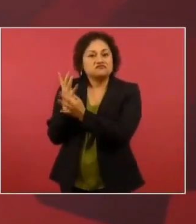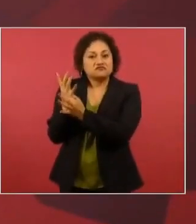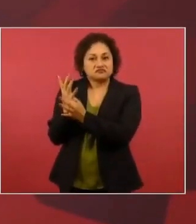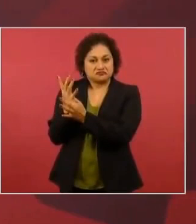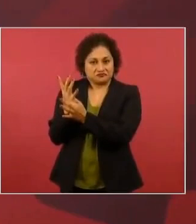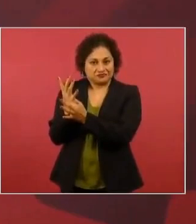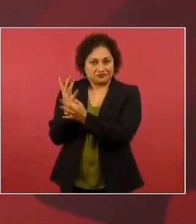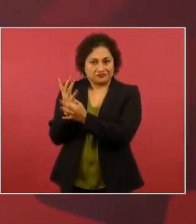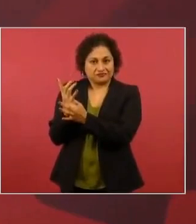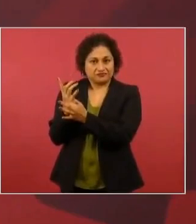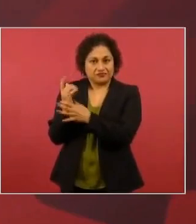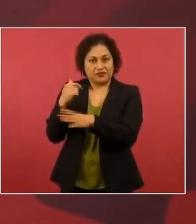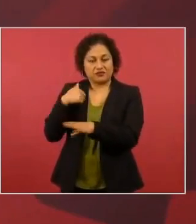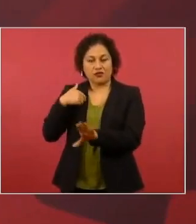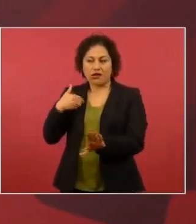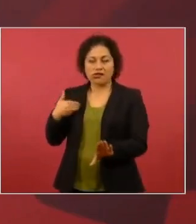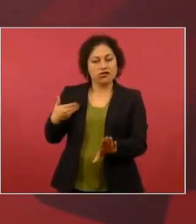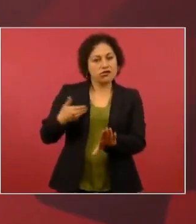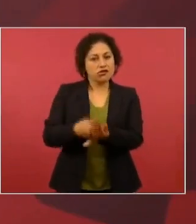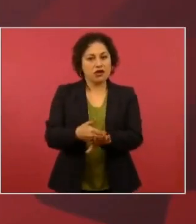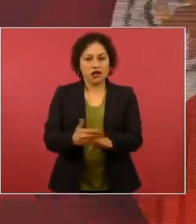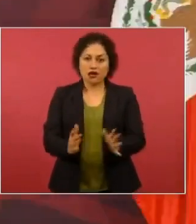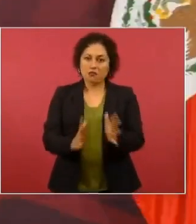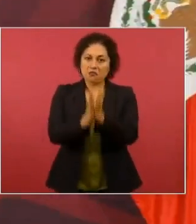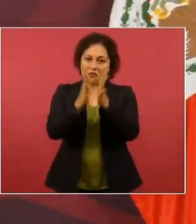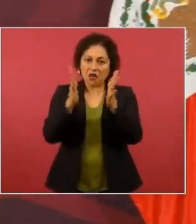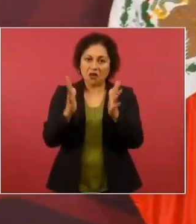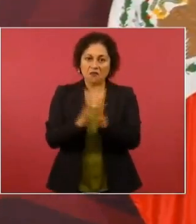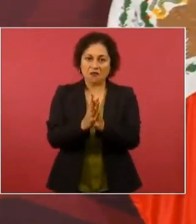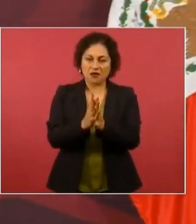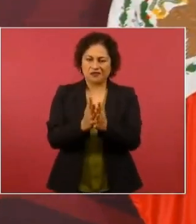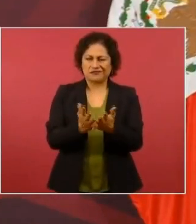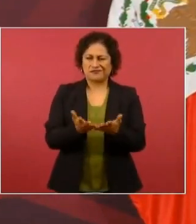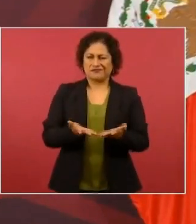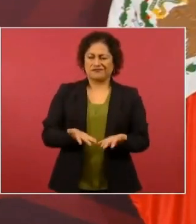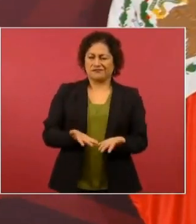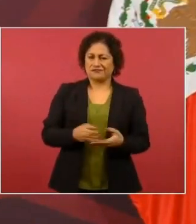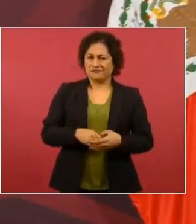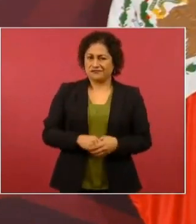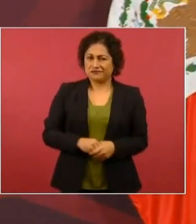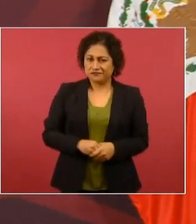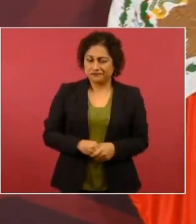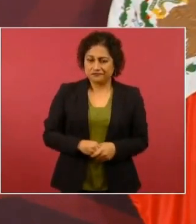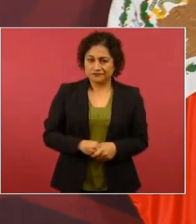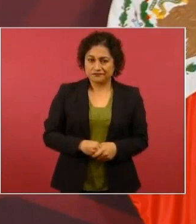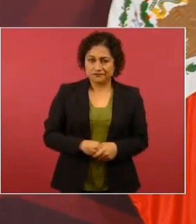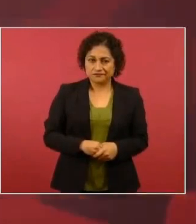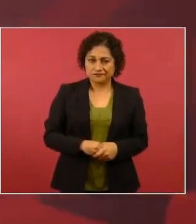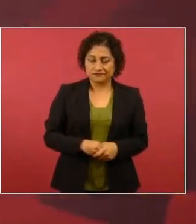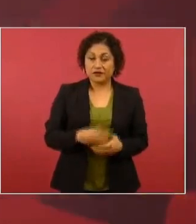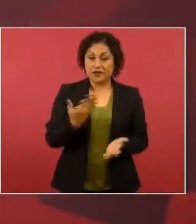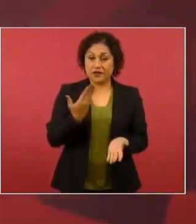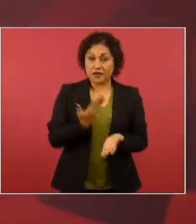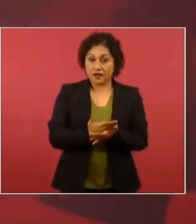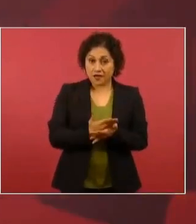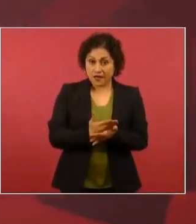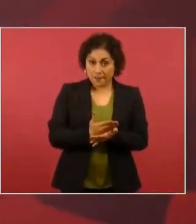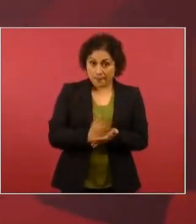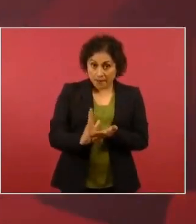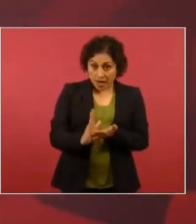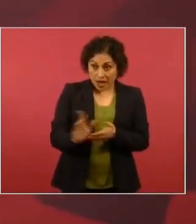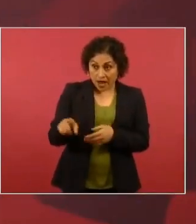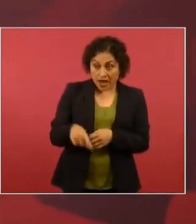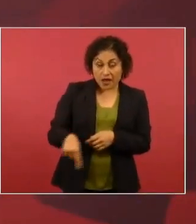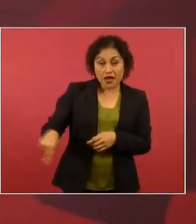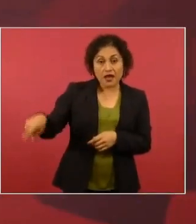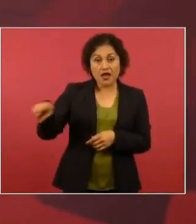presidencial, porque la justicia ya llegó a una solución, al menos en Estados Unidos, ya hay un veredicto